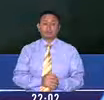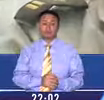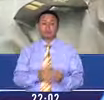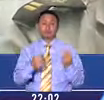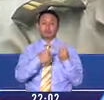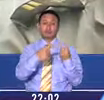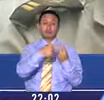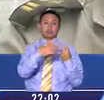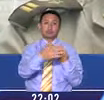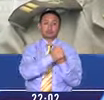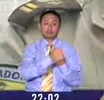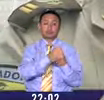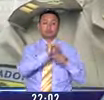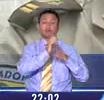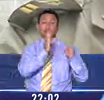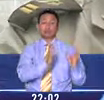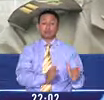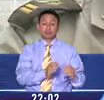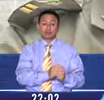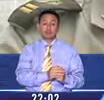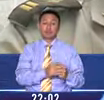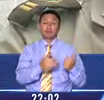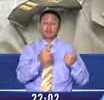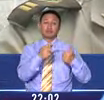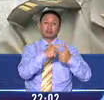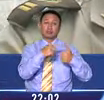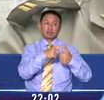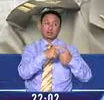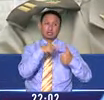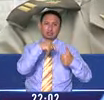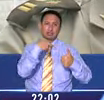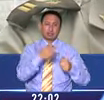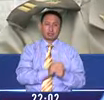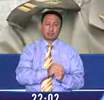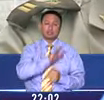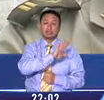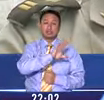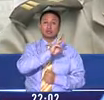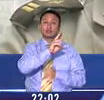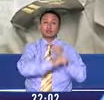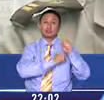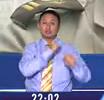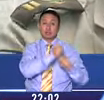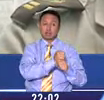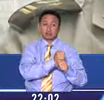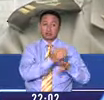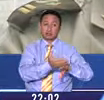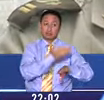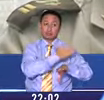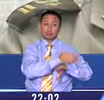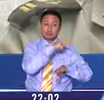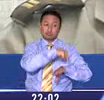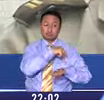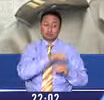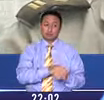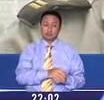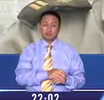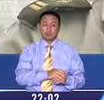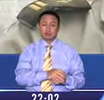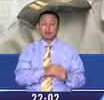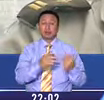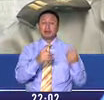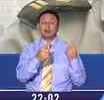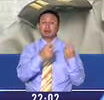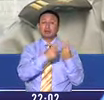delincuentes. Son ecuatorianos, una persona, como le digo, tiene 56 años, registra este prontuario delictivo, y la otra